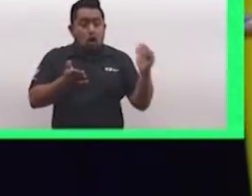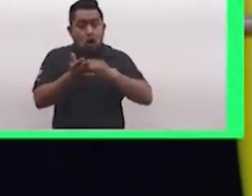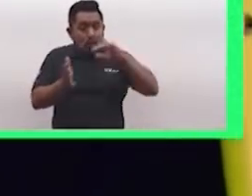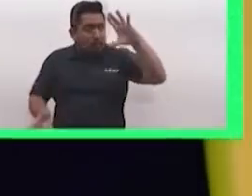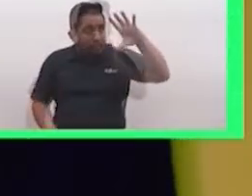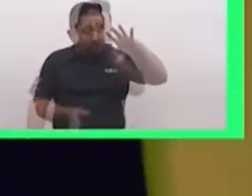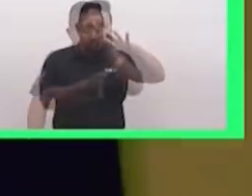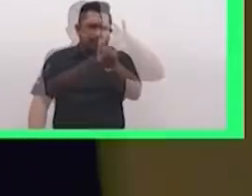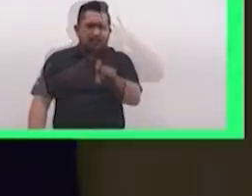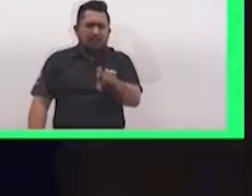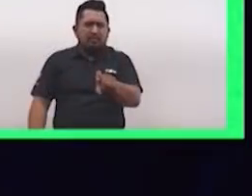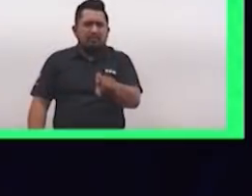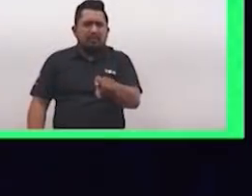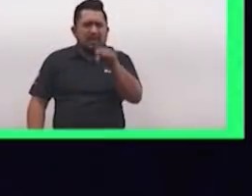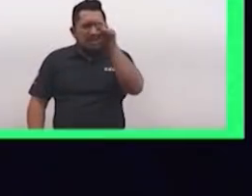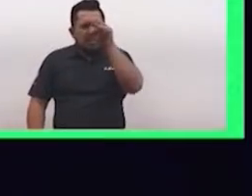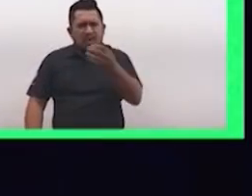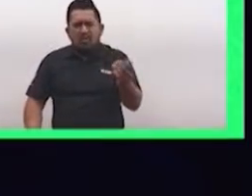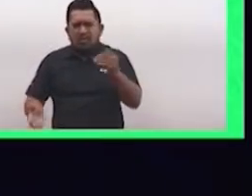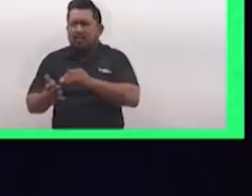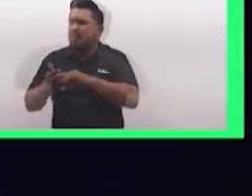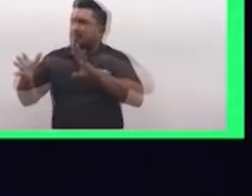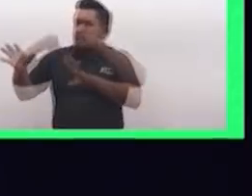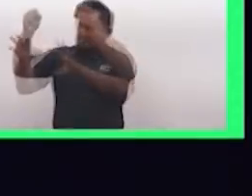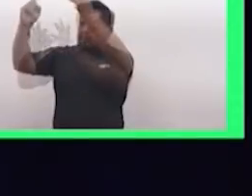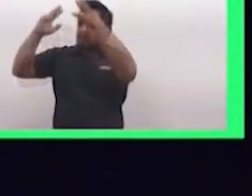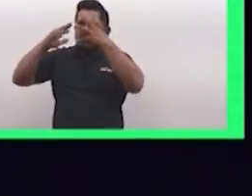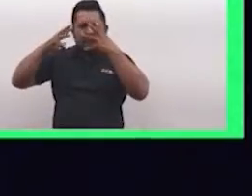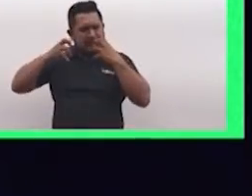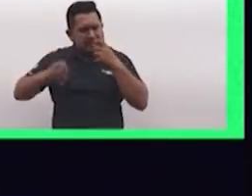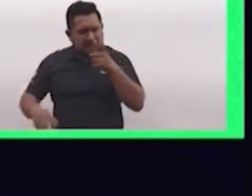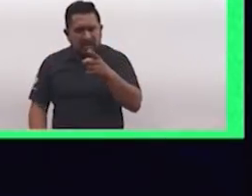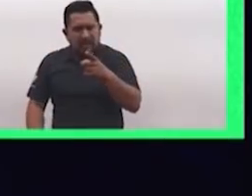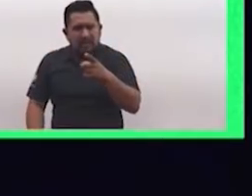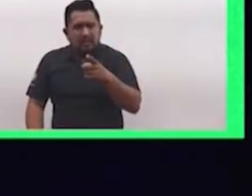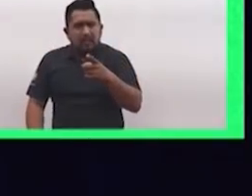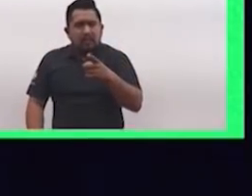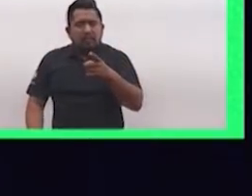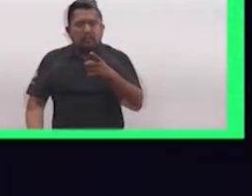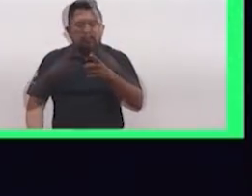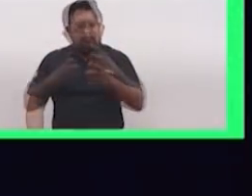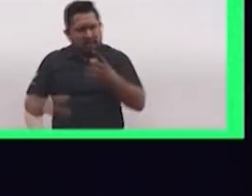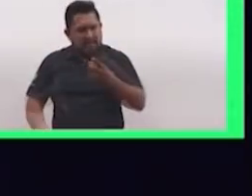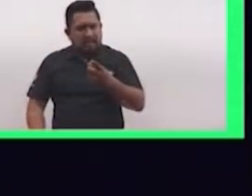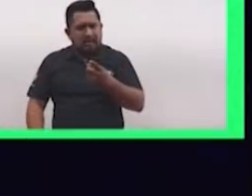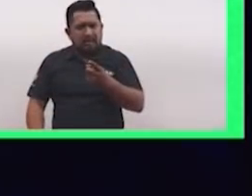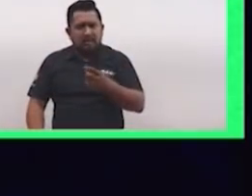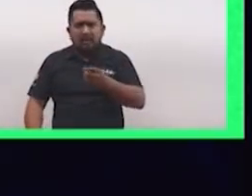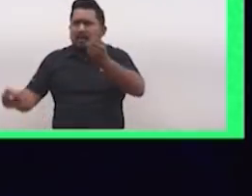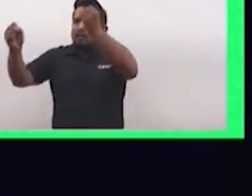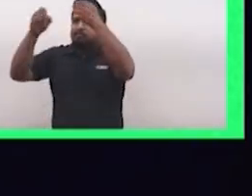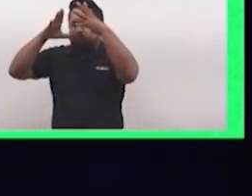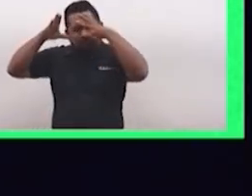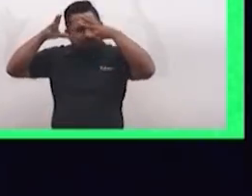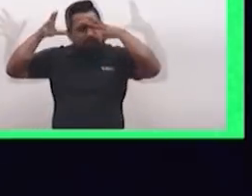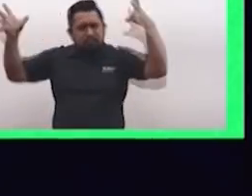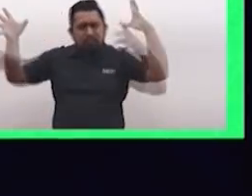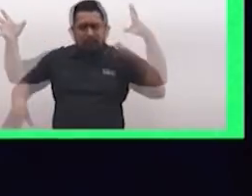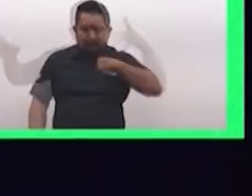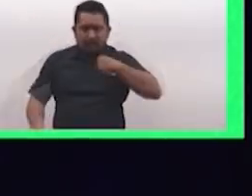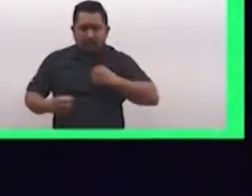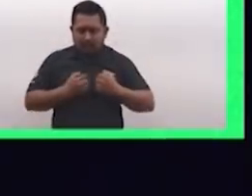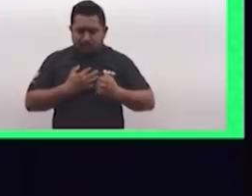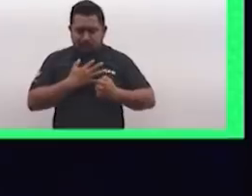en obediencia no te gustaría tener una vida bendecida no te gustaría tener la vida en abundancia no te gustaría tener una vida productiva